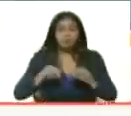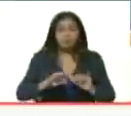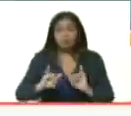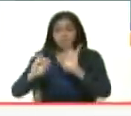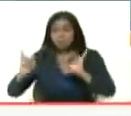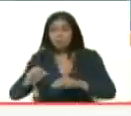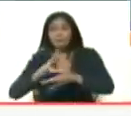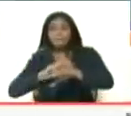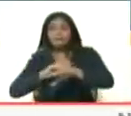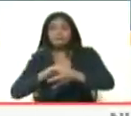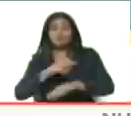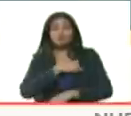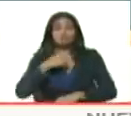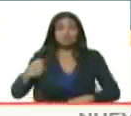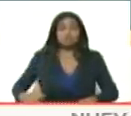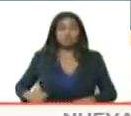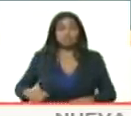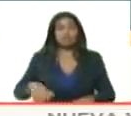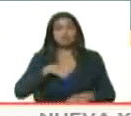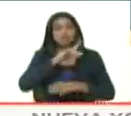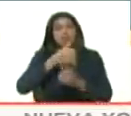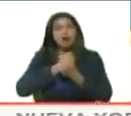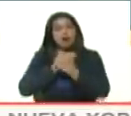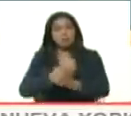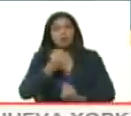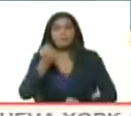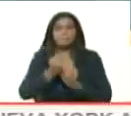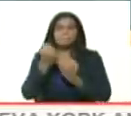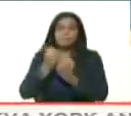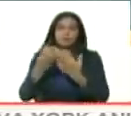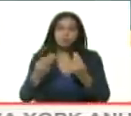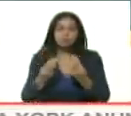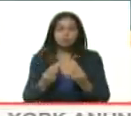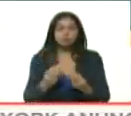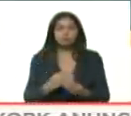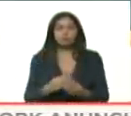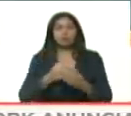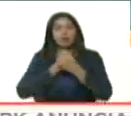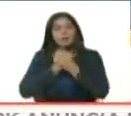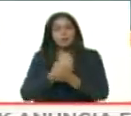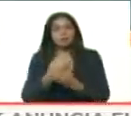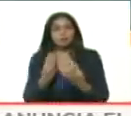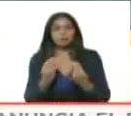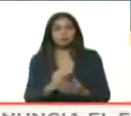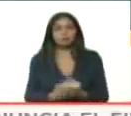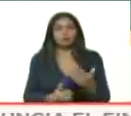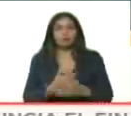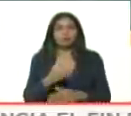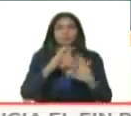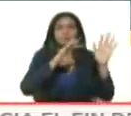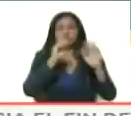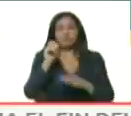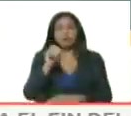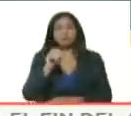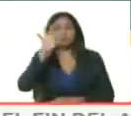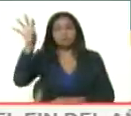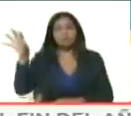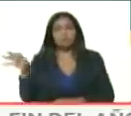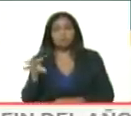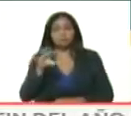médicos. China ha llevado su amor y su cooperación y solidaridad, fraternidad, a más de 90